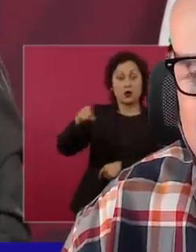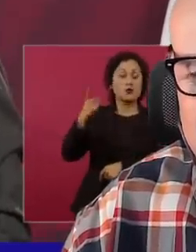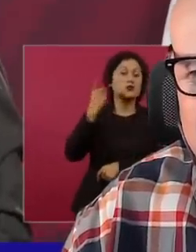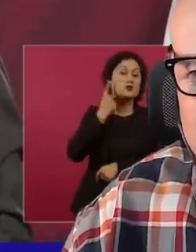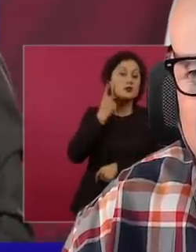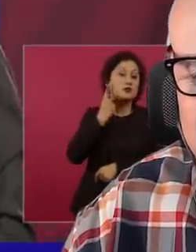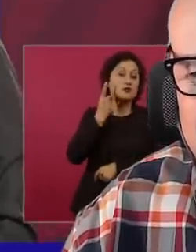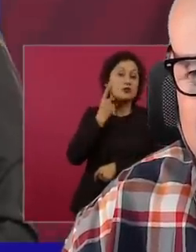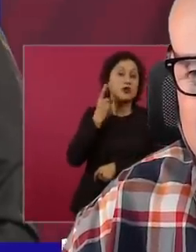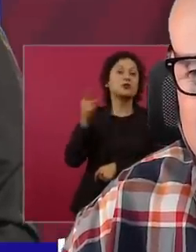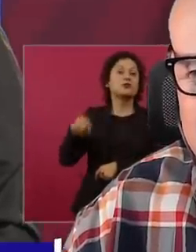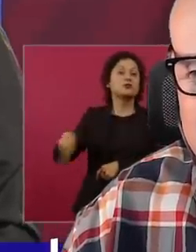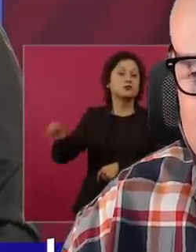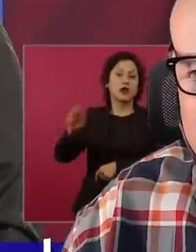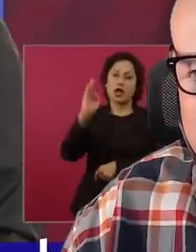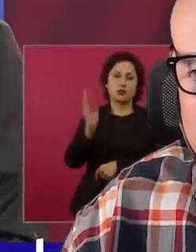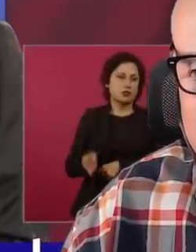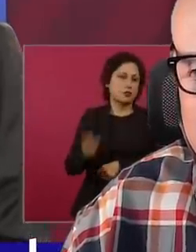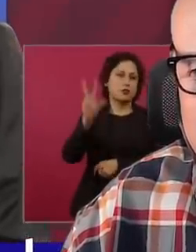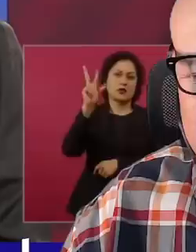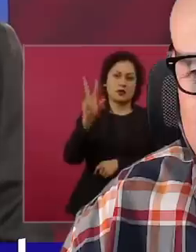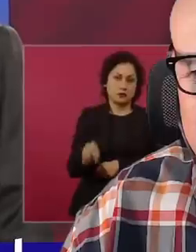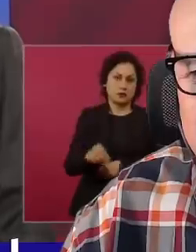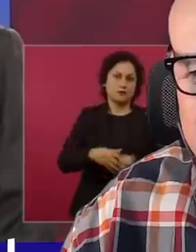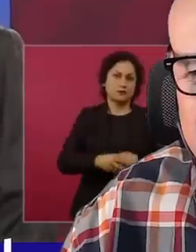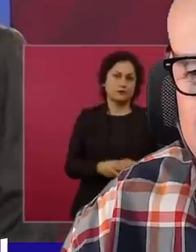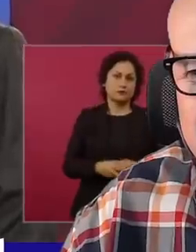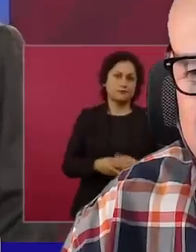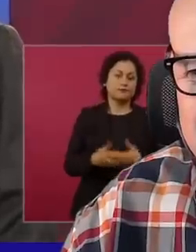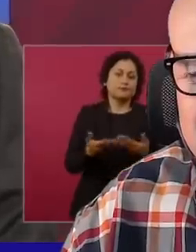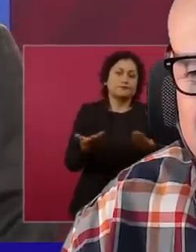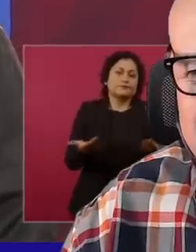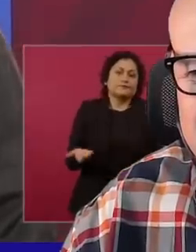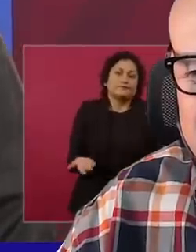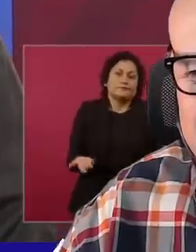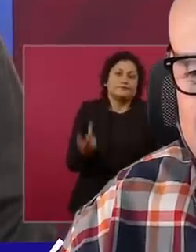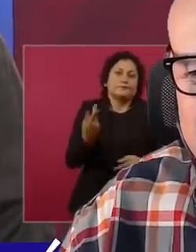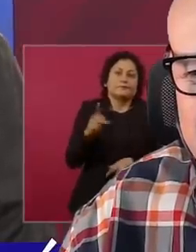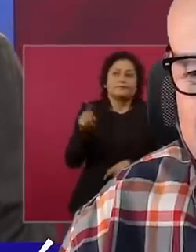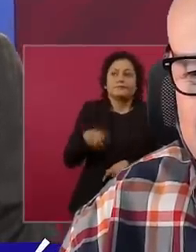contra de esa propuesta, nada más que nos cepillaron, ni modo.